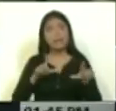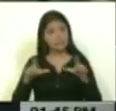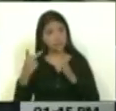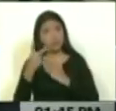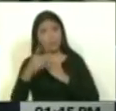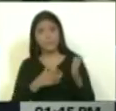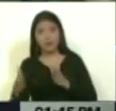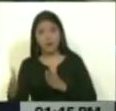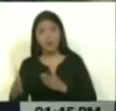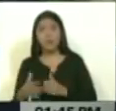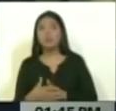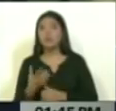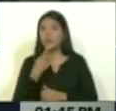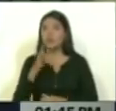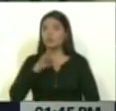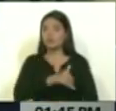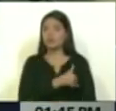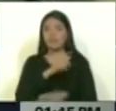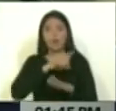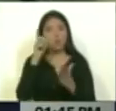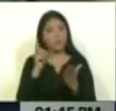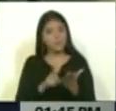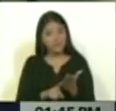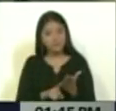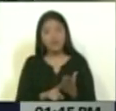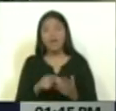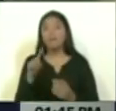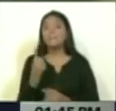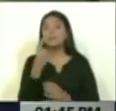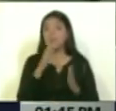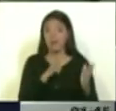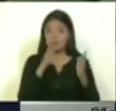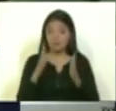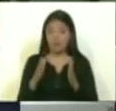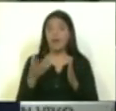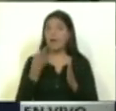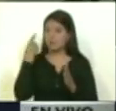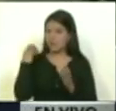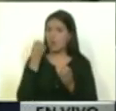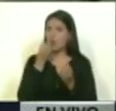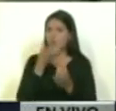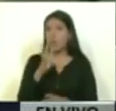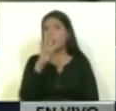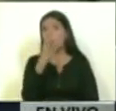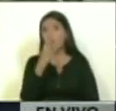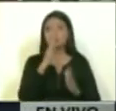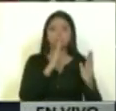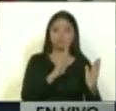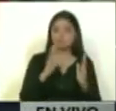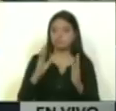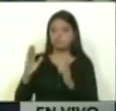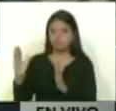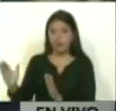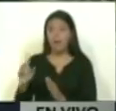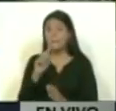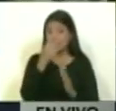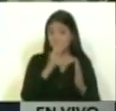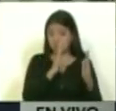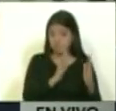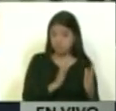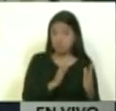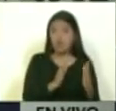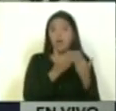eso digo que es una universidad integral. En esta primera etapa, yo comentaba ya también que son 4 etapas. En esta primera etapa, nosotros abrimos